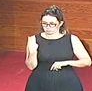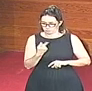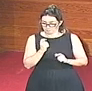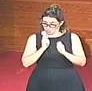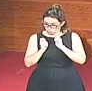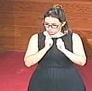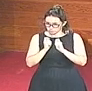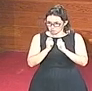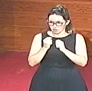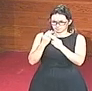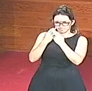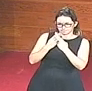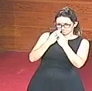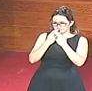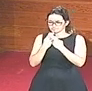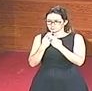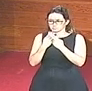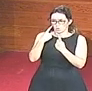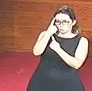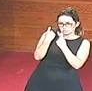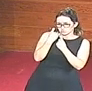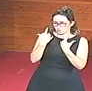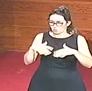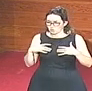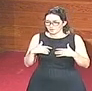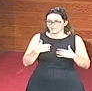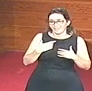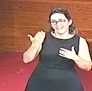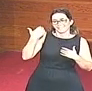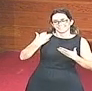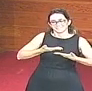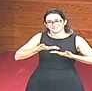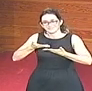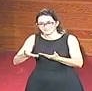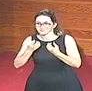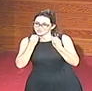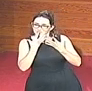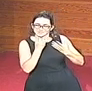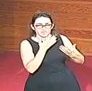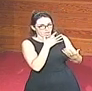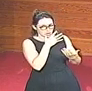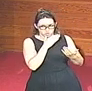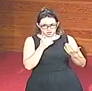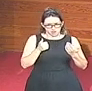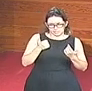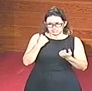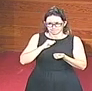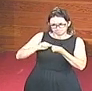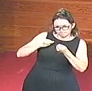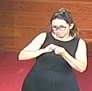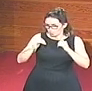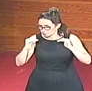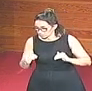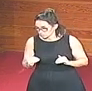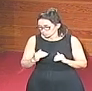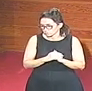vigilados, más cuestionados, y somos menos bienvenidos que antes y bienvenidas. Y no